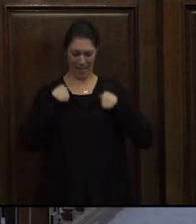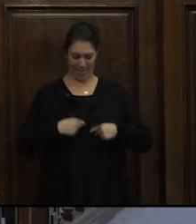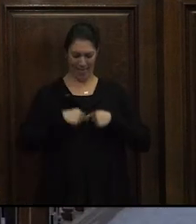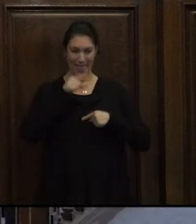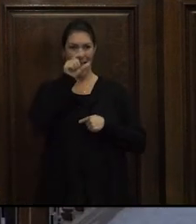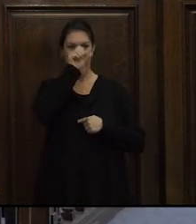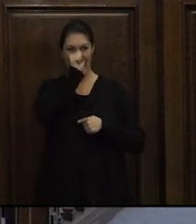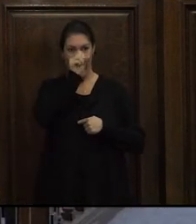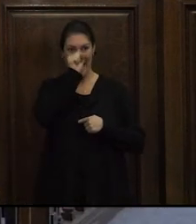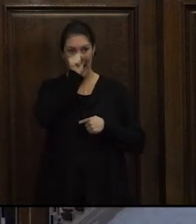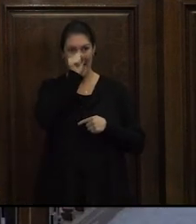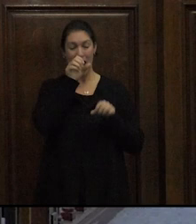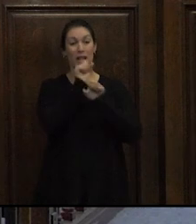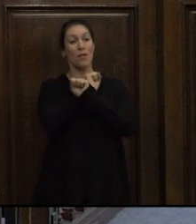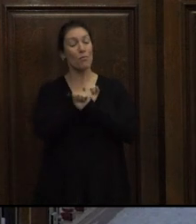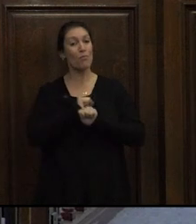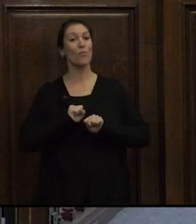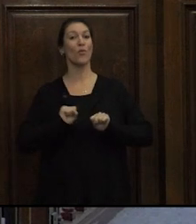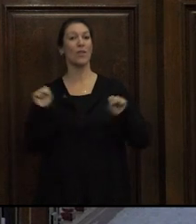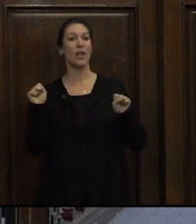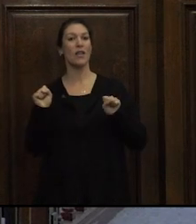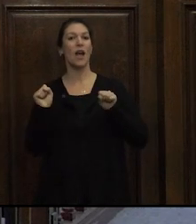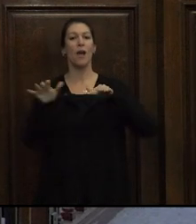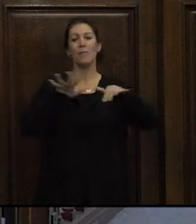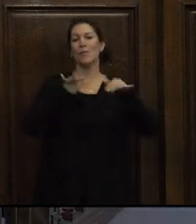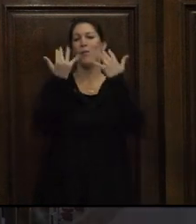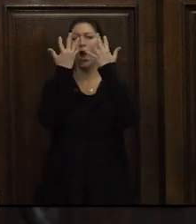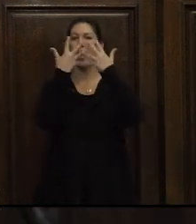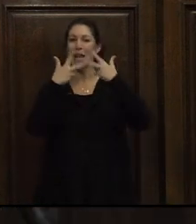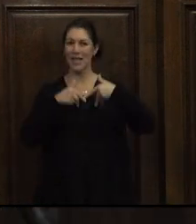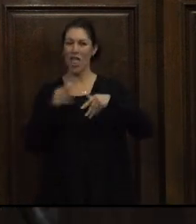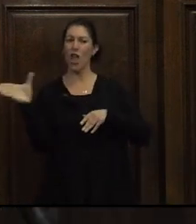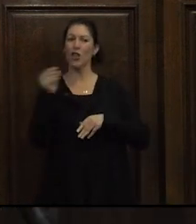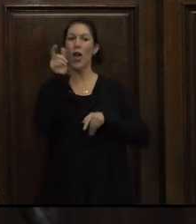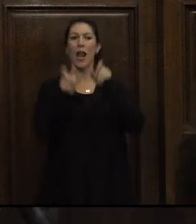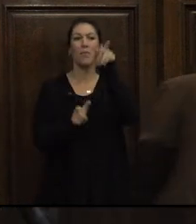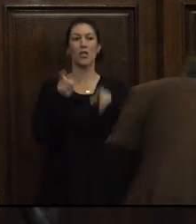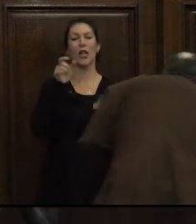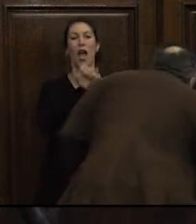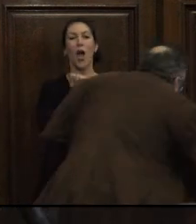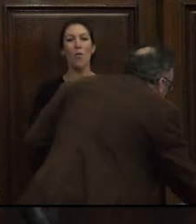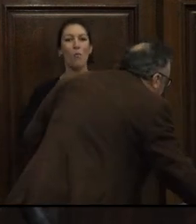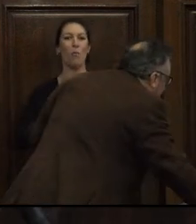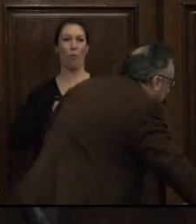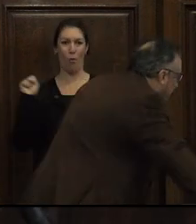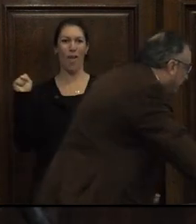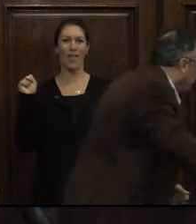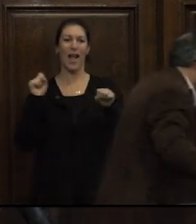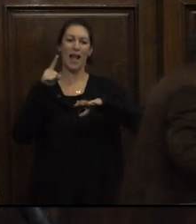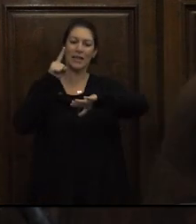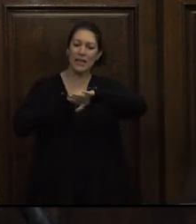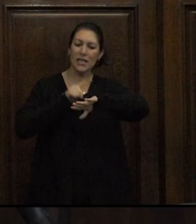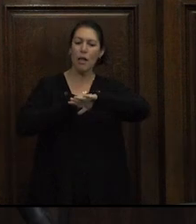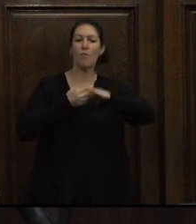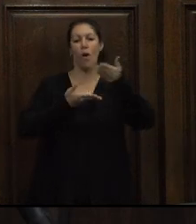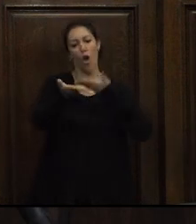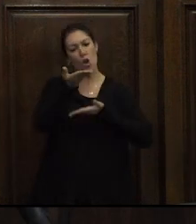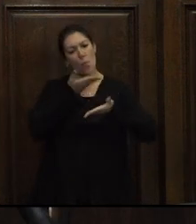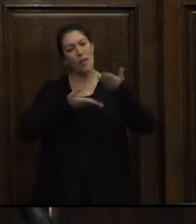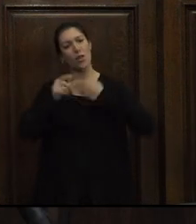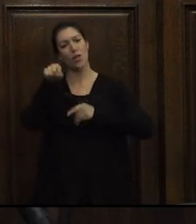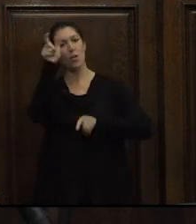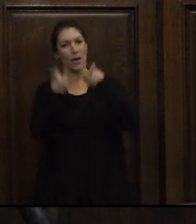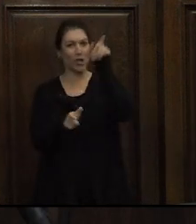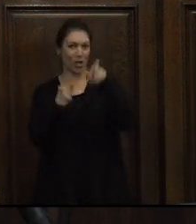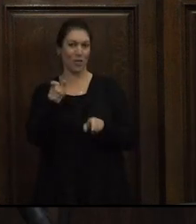permitieron tener la estructura temporal más o menos organizada para que todo el mundo pudiera tener su tiempo para compartir